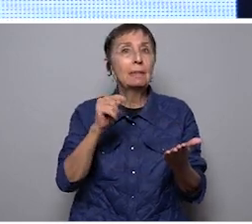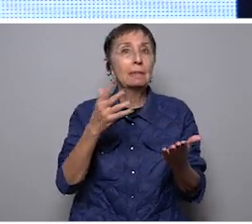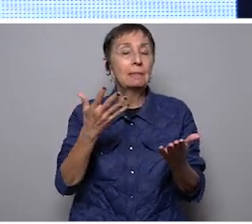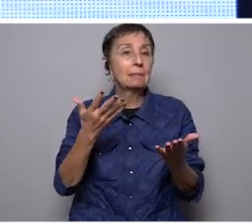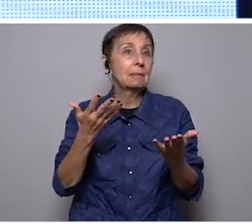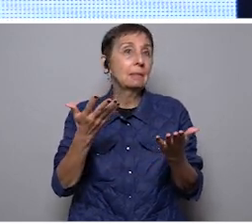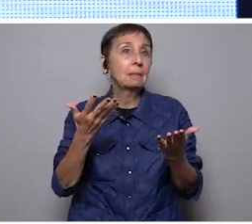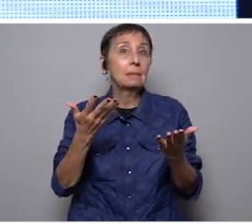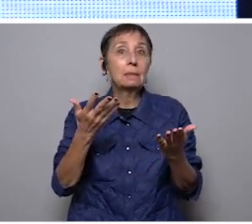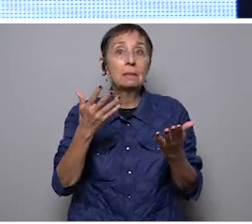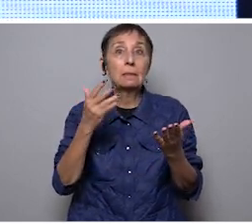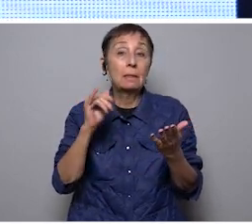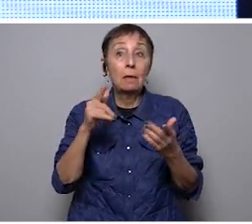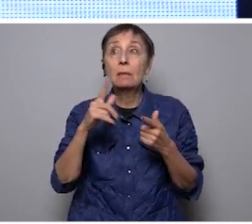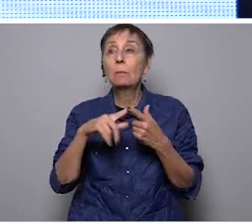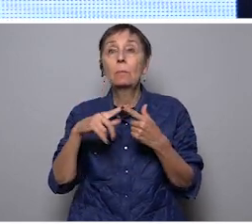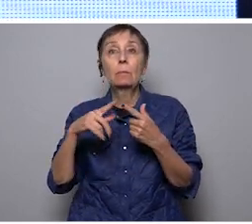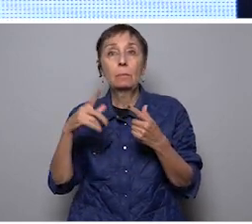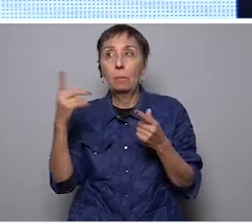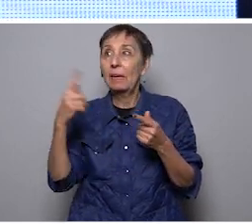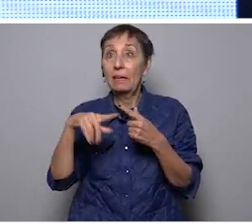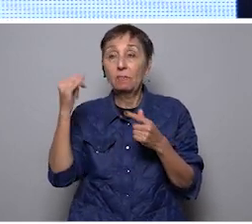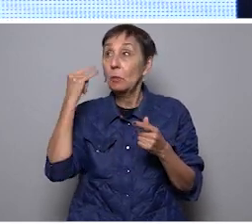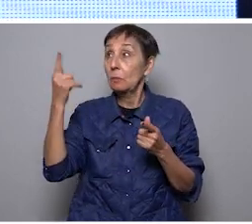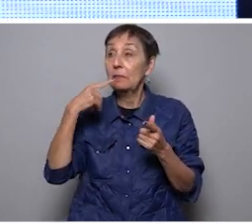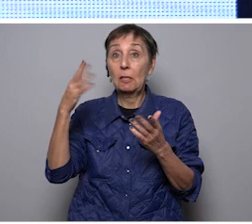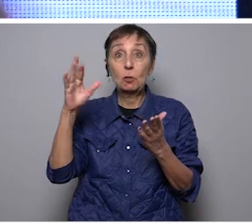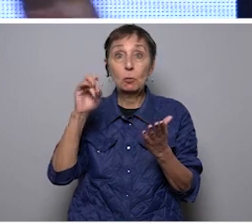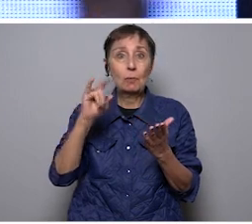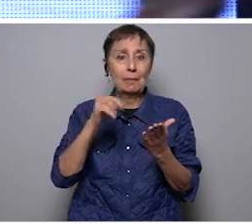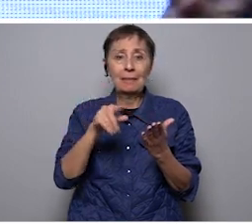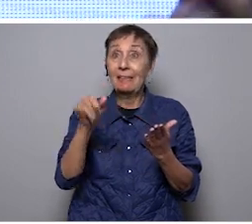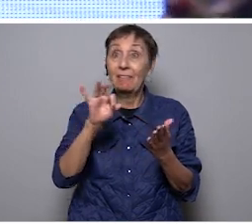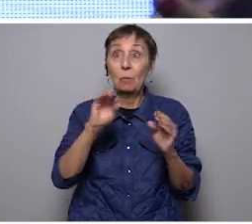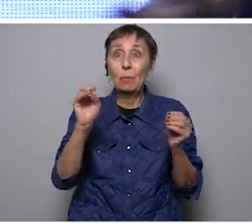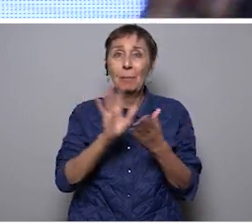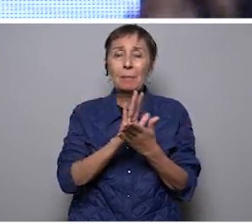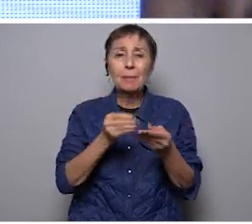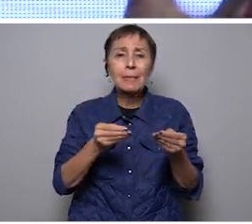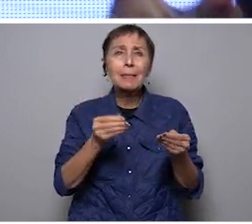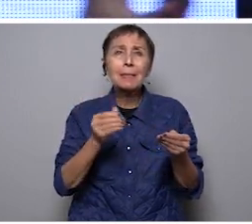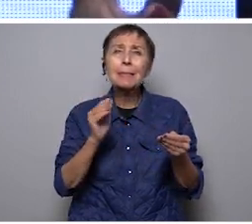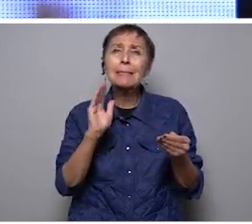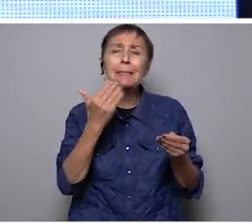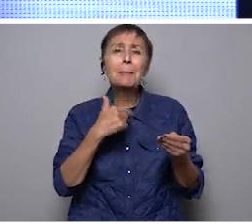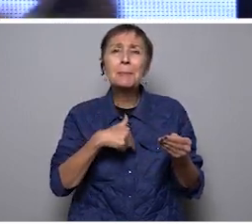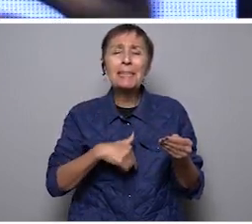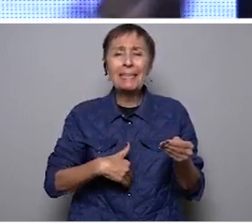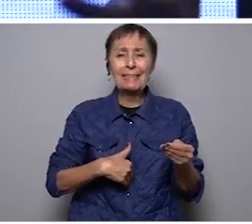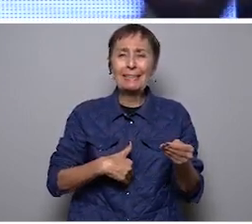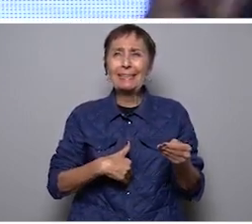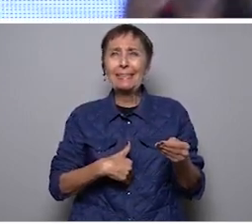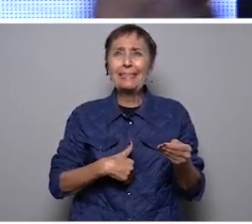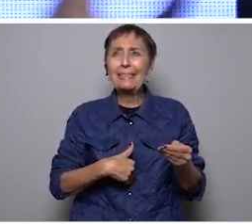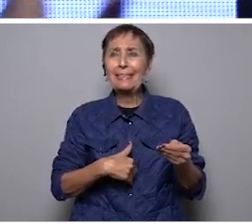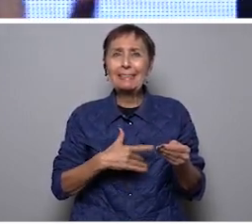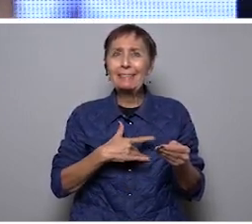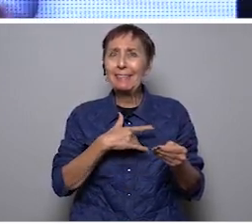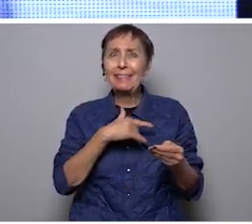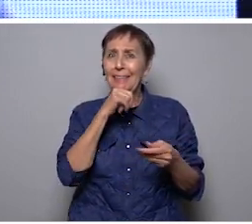ya de un crédito Entonces no nos sentimos conforme ya sentimos que nos hace falta algo y el soporte